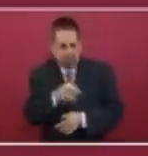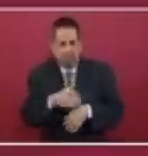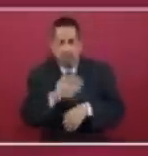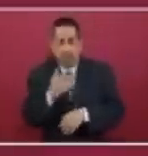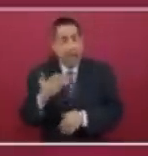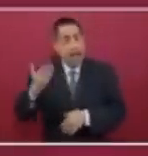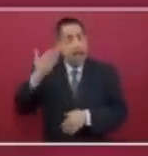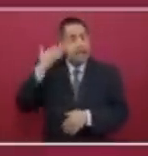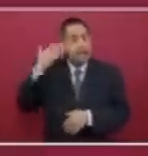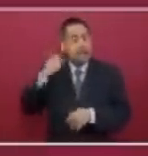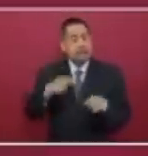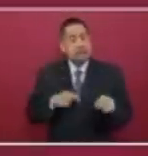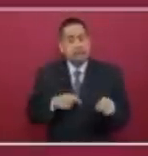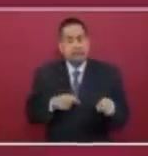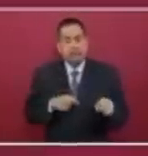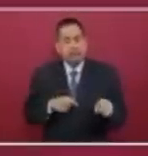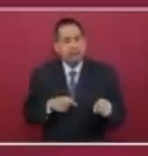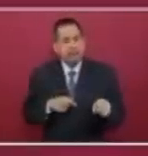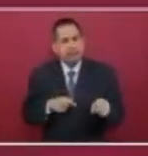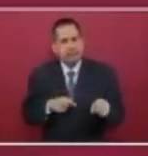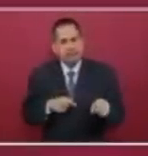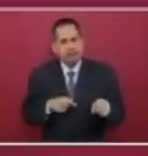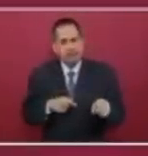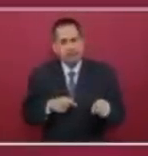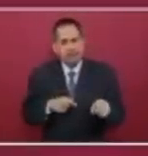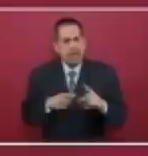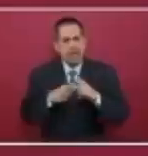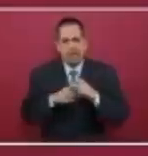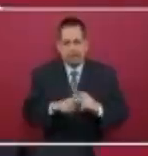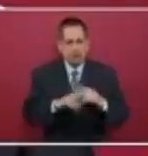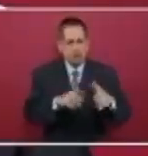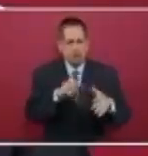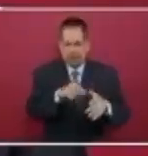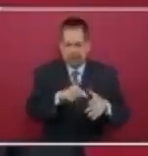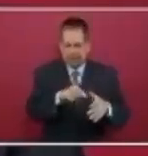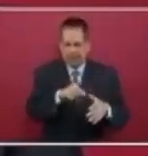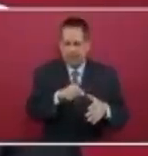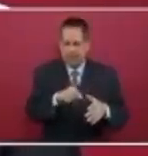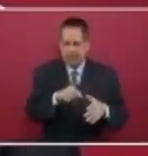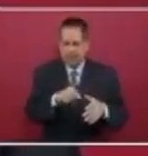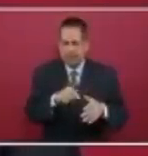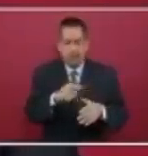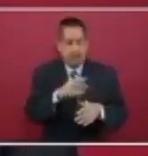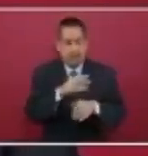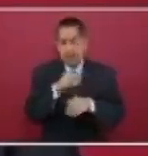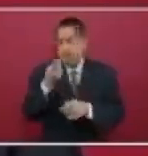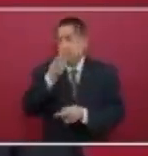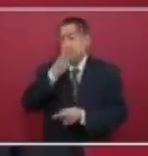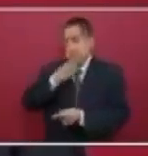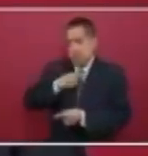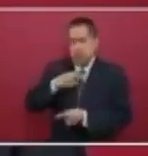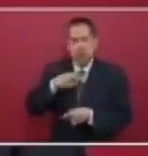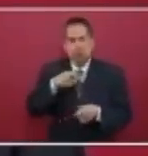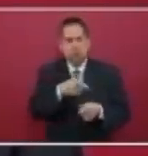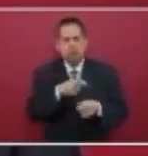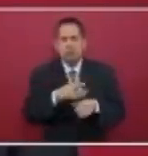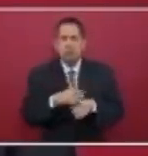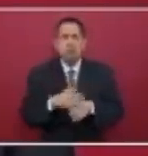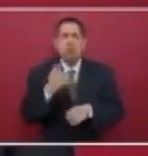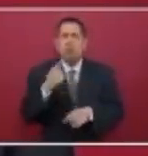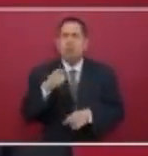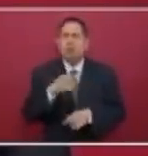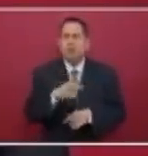principio de inicio según me informaron por los